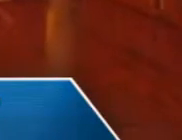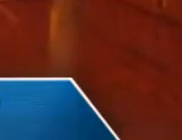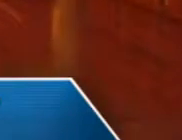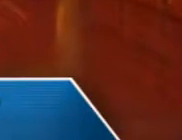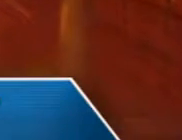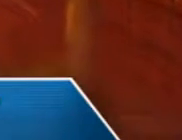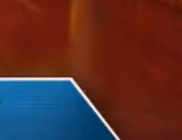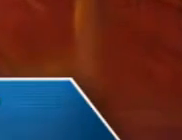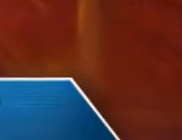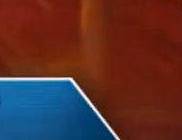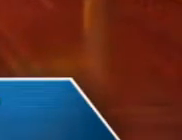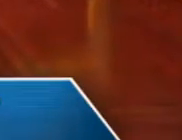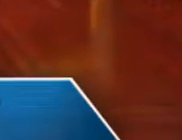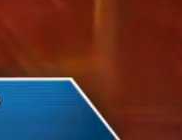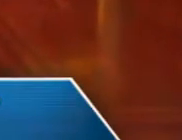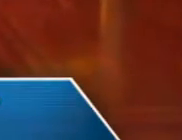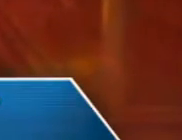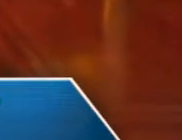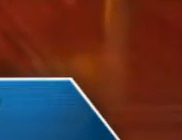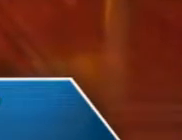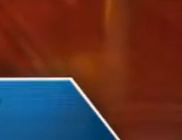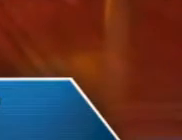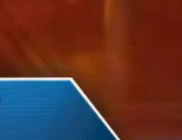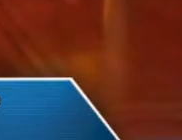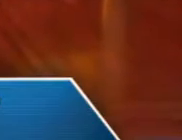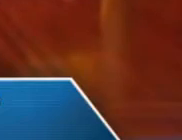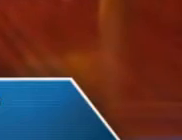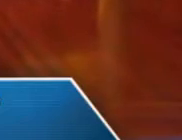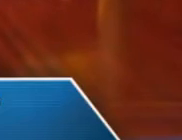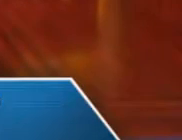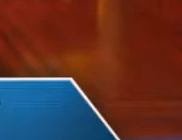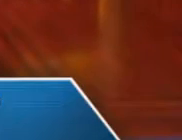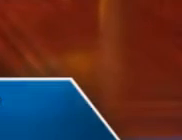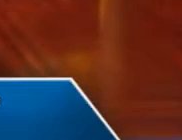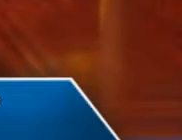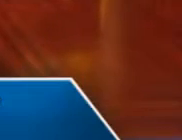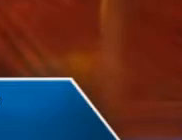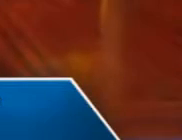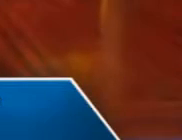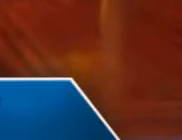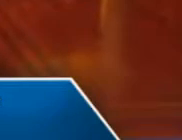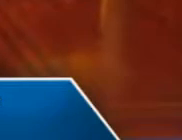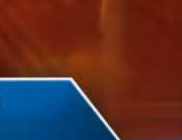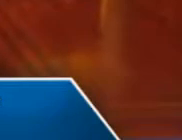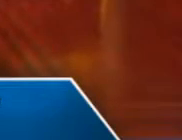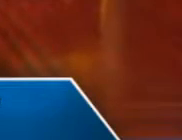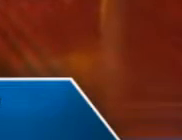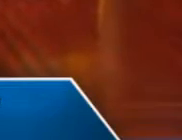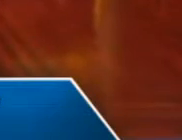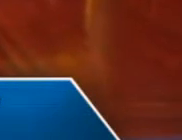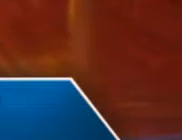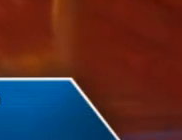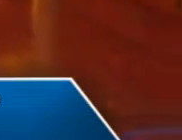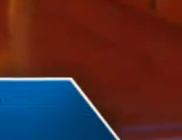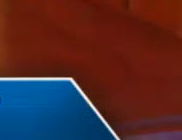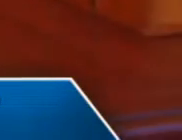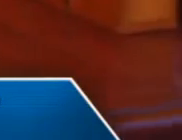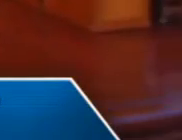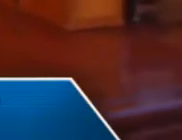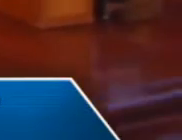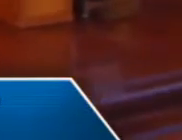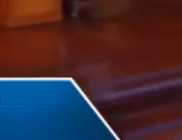su voto. Aquellos miembros del Consejo que estén a favor de aprobarla, sírvanse expresarlo en señal de conformidad. Queda aprobada el